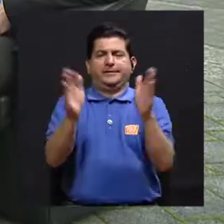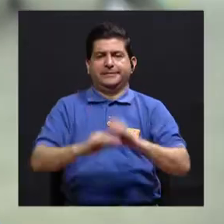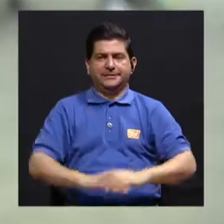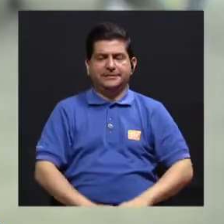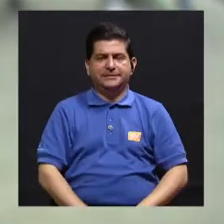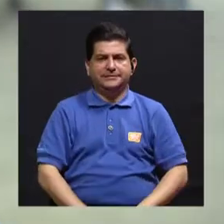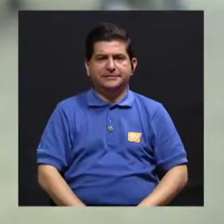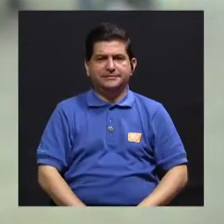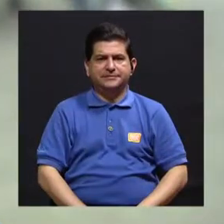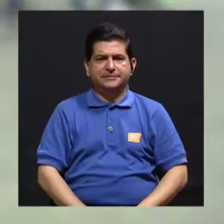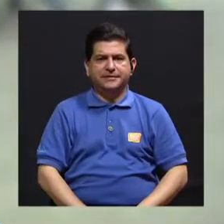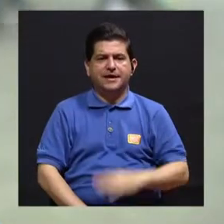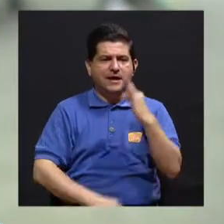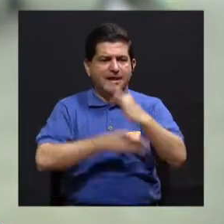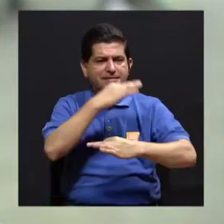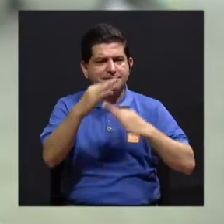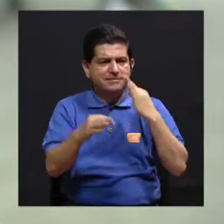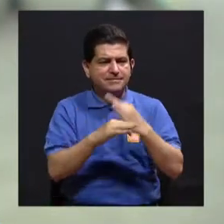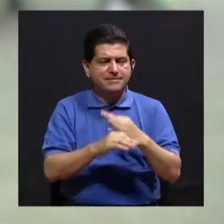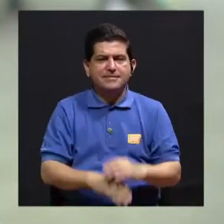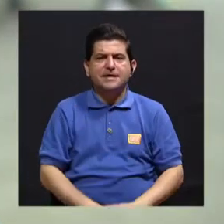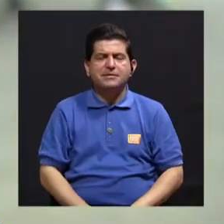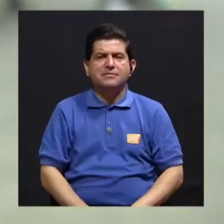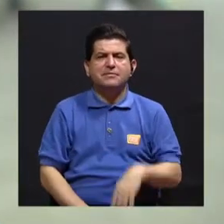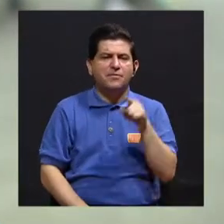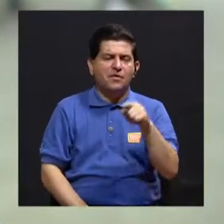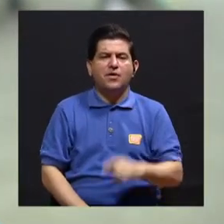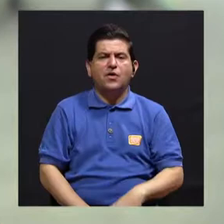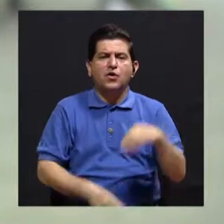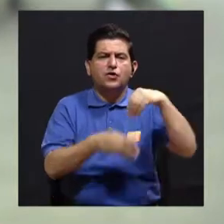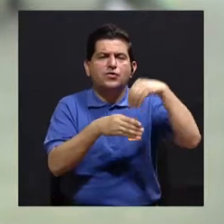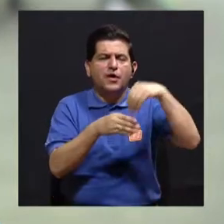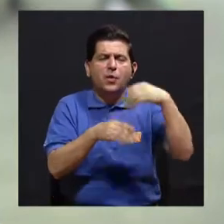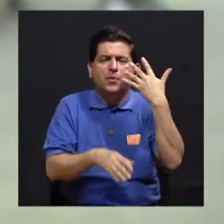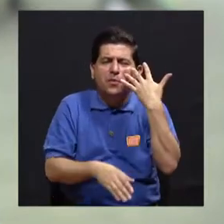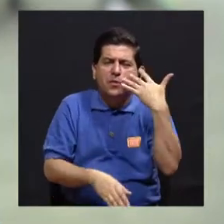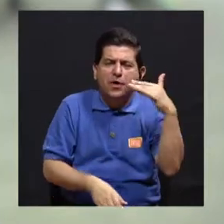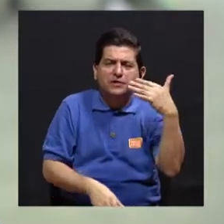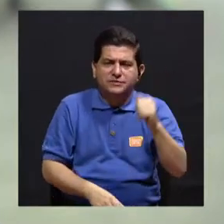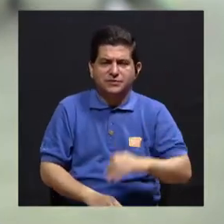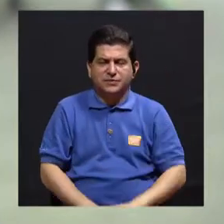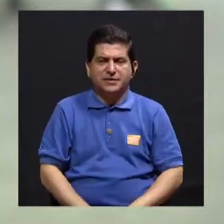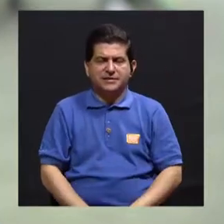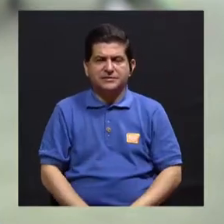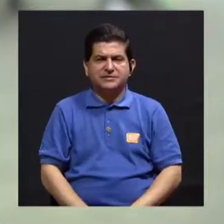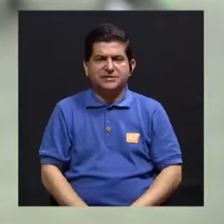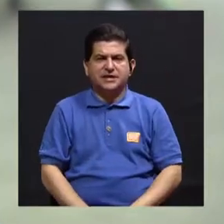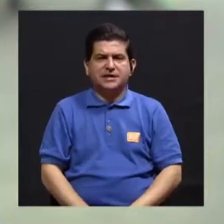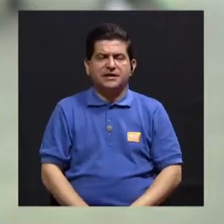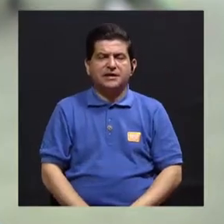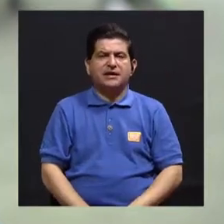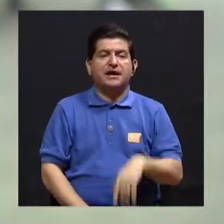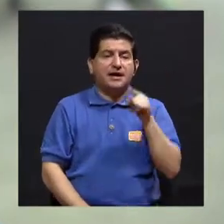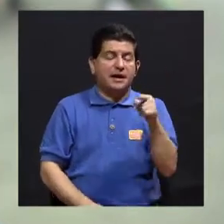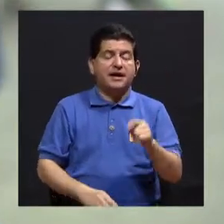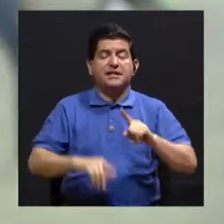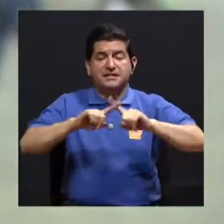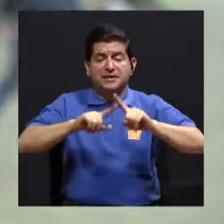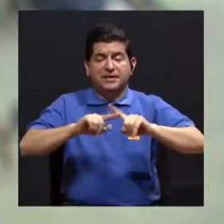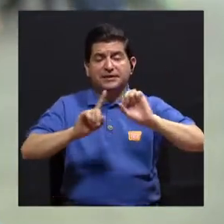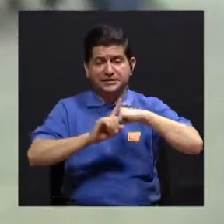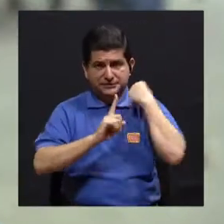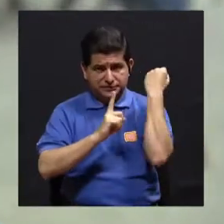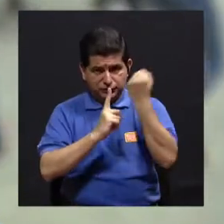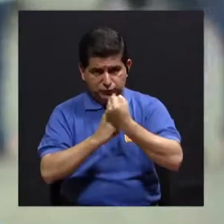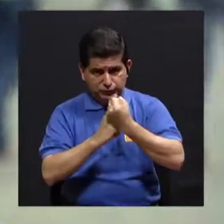general se da algún tipo de ivermectina, ¿okay?, de compuestos similares a la ivermectina o incluso ivermectina